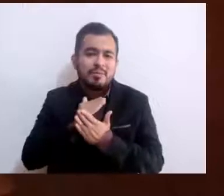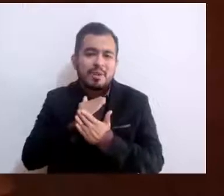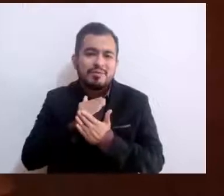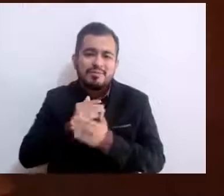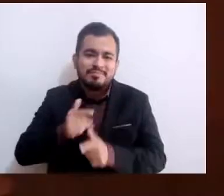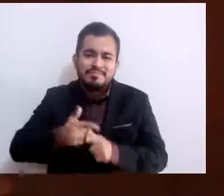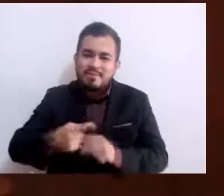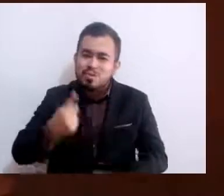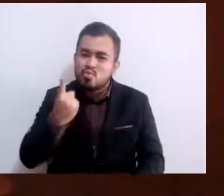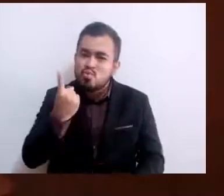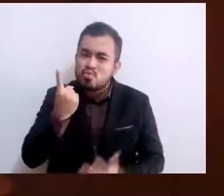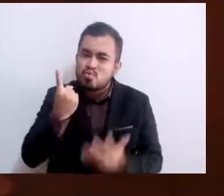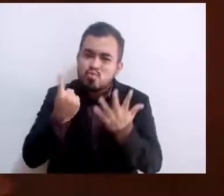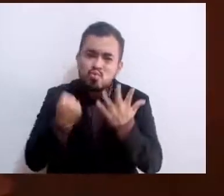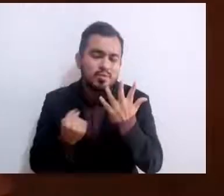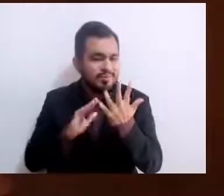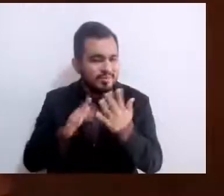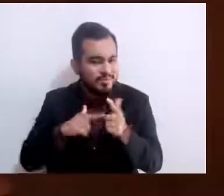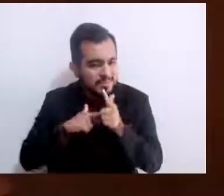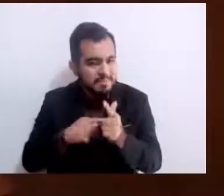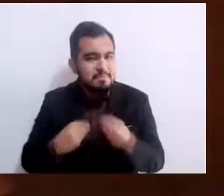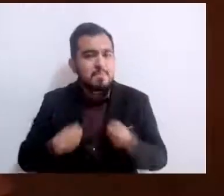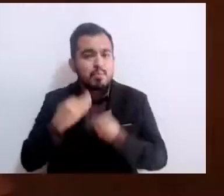El tema que saco a colación es porque